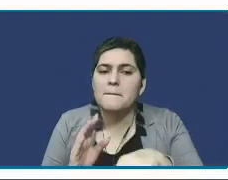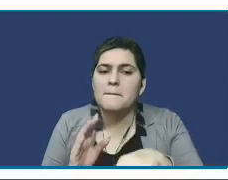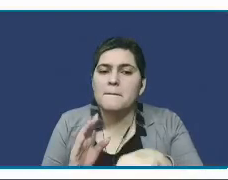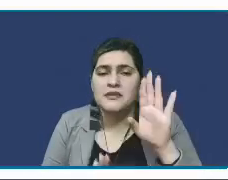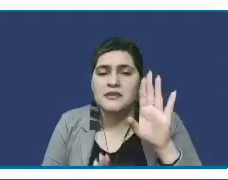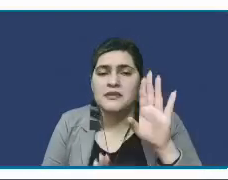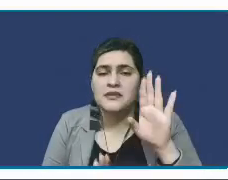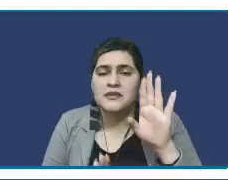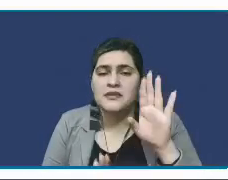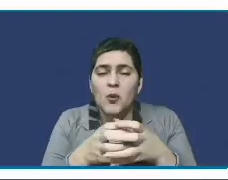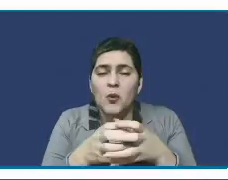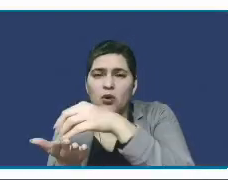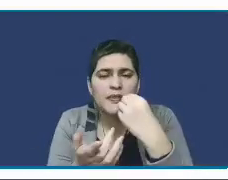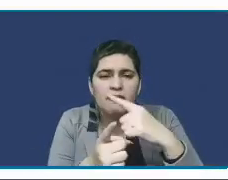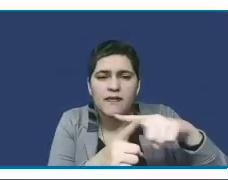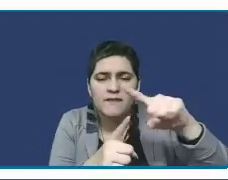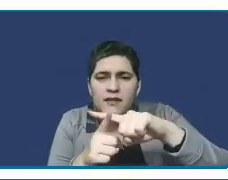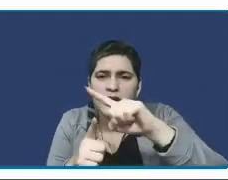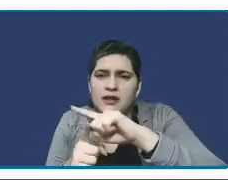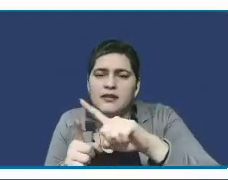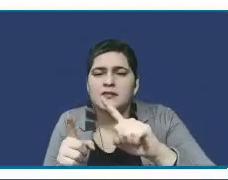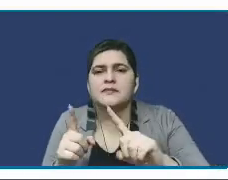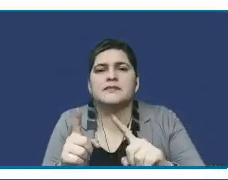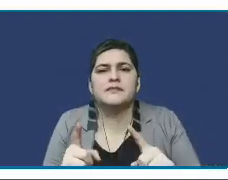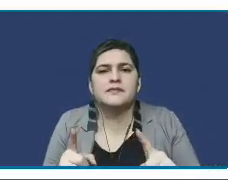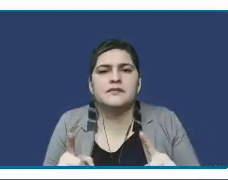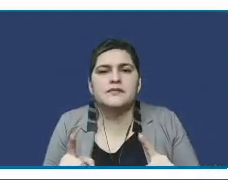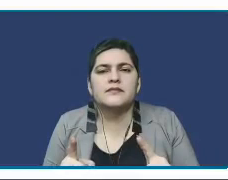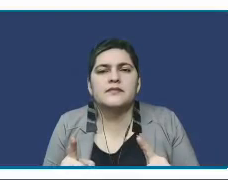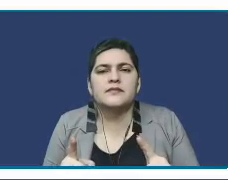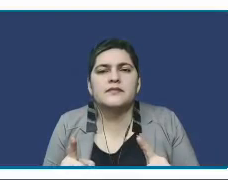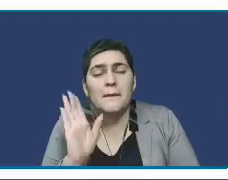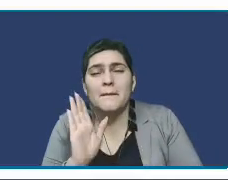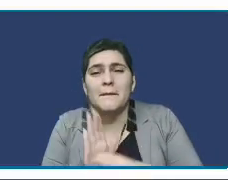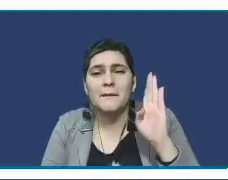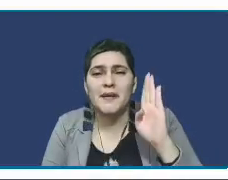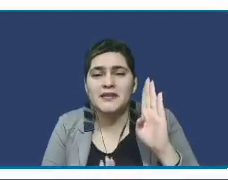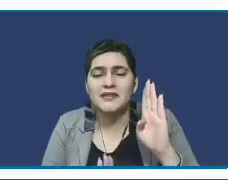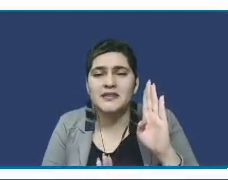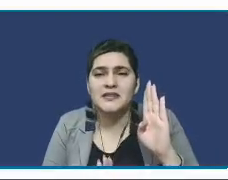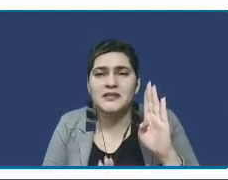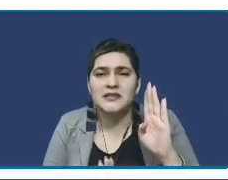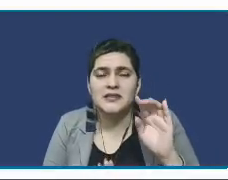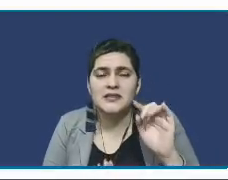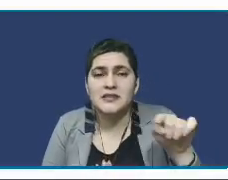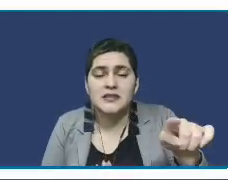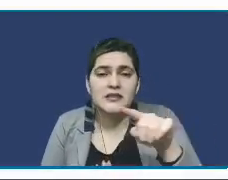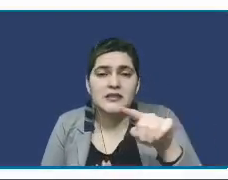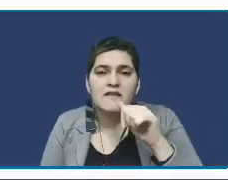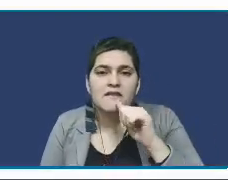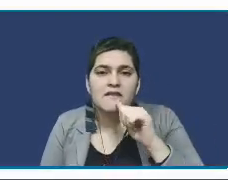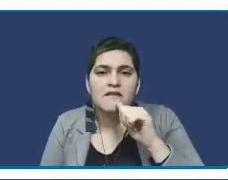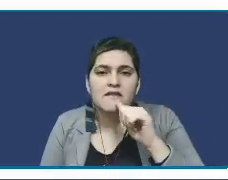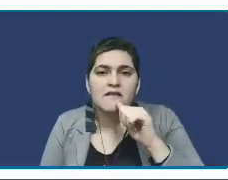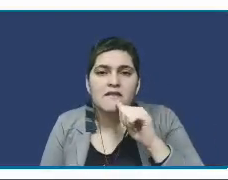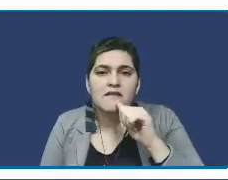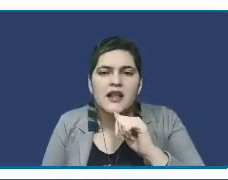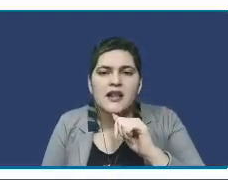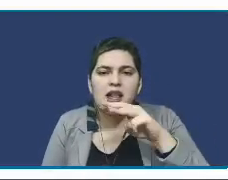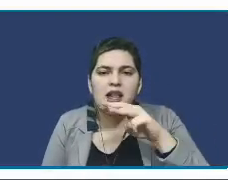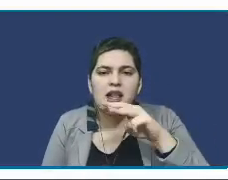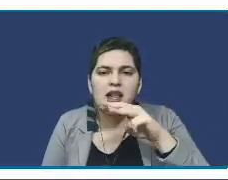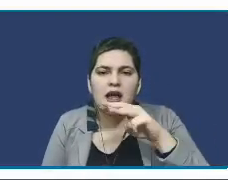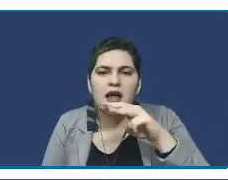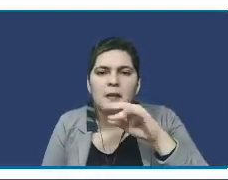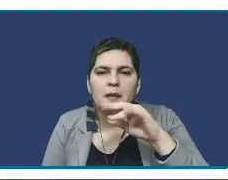independiente de los síntomas que tengan, la mayoría pueden tener o tienen déficit de micronutrientes, fundamentalmente por lo que hablamos